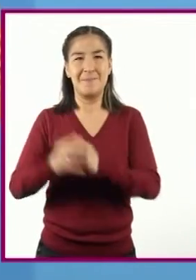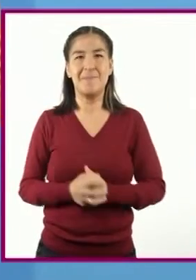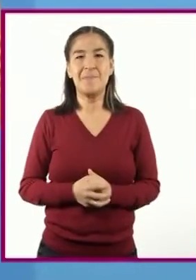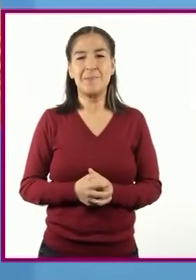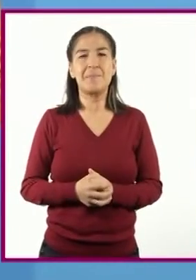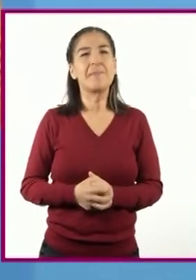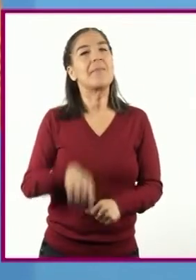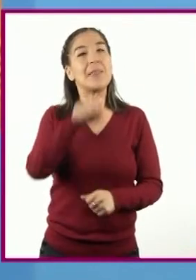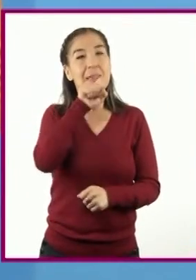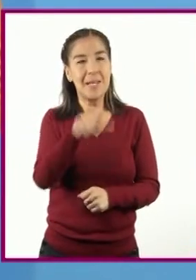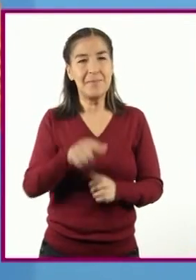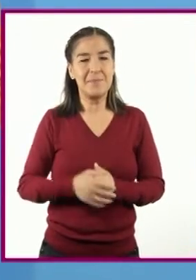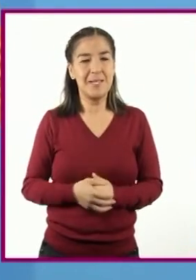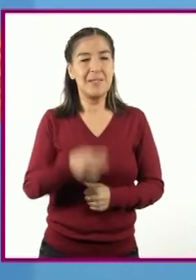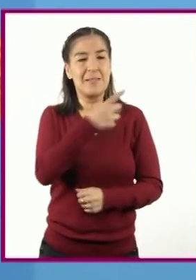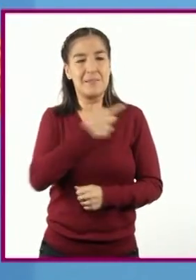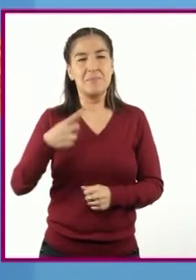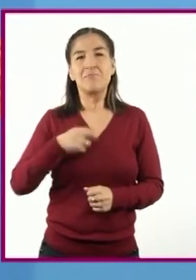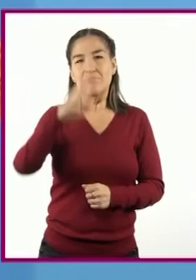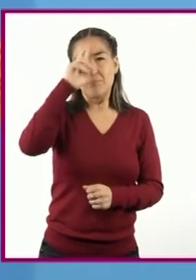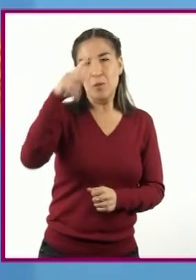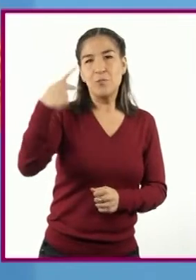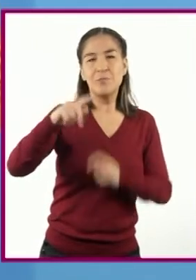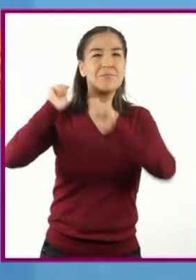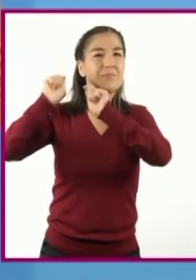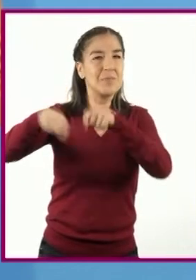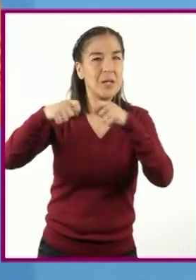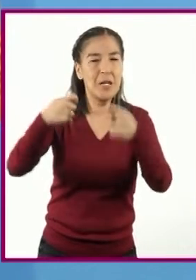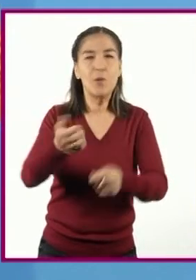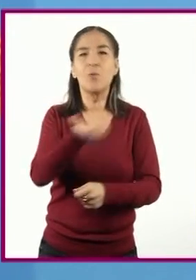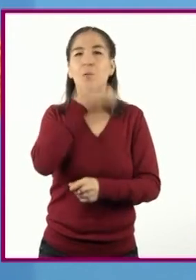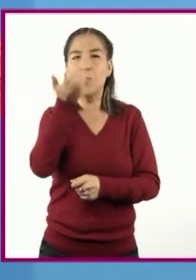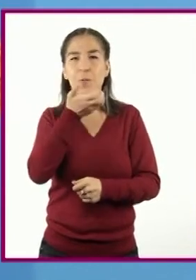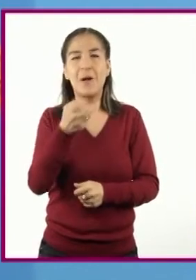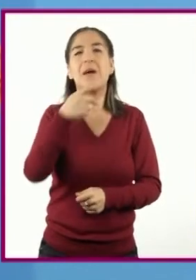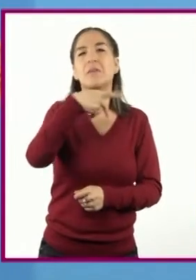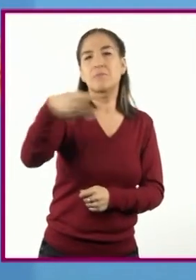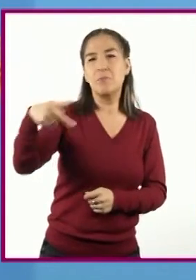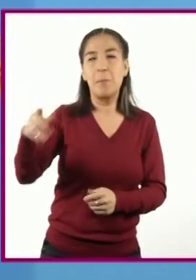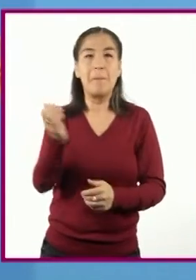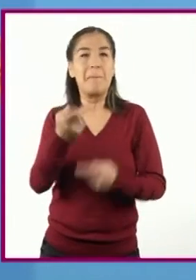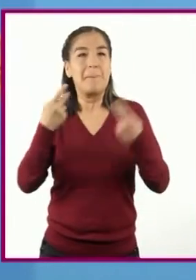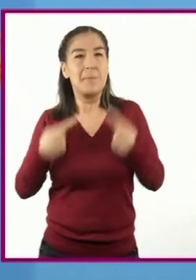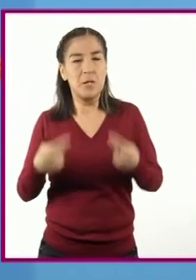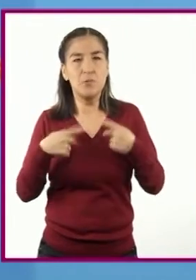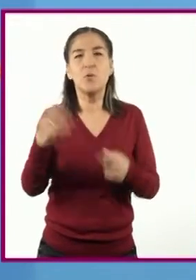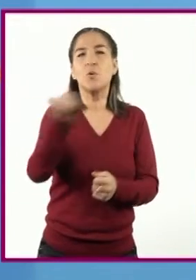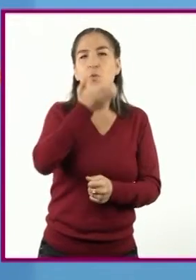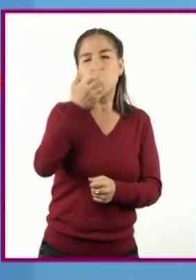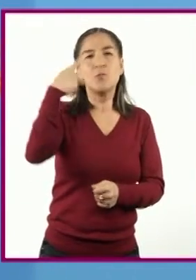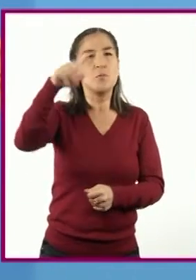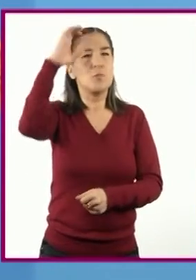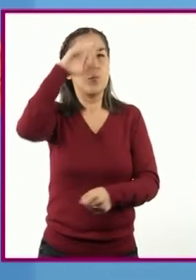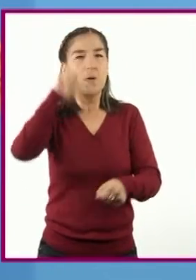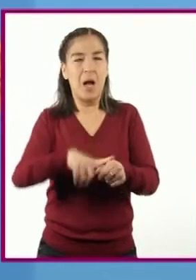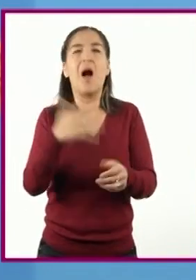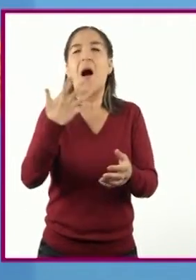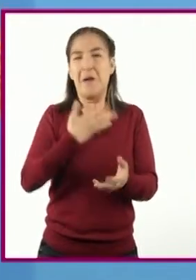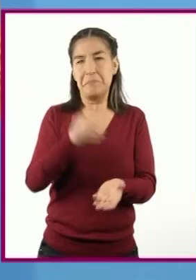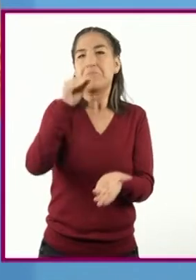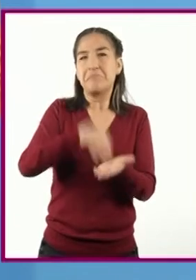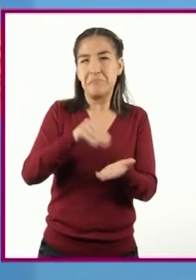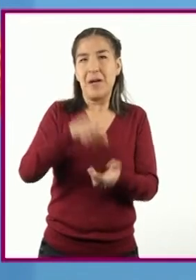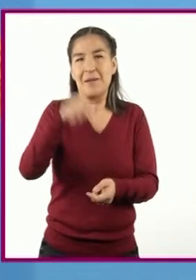Y sobre todo, respetar las tradiciones y costumbres de las personas y culturas que coexisten en nuestro